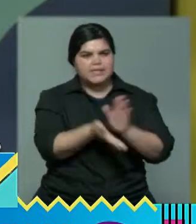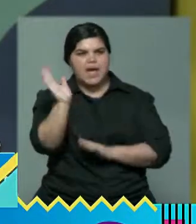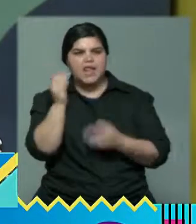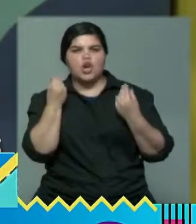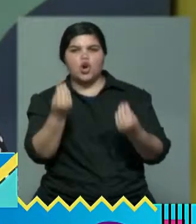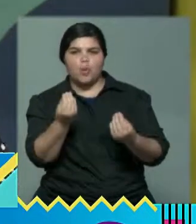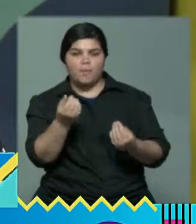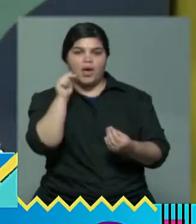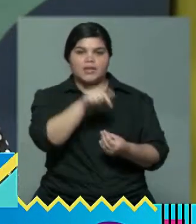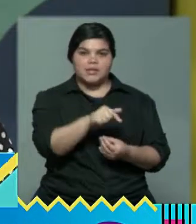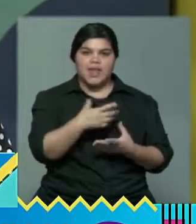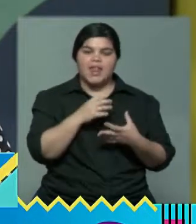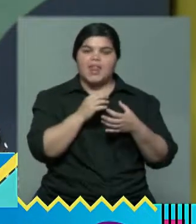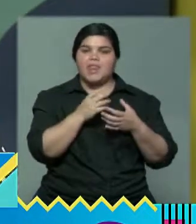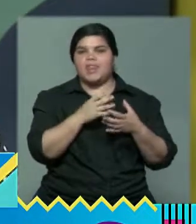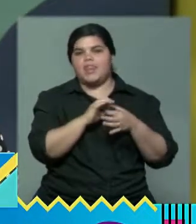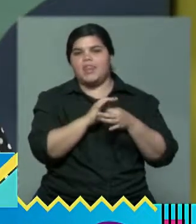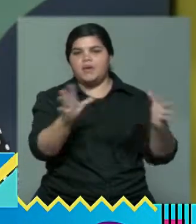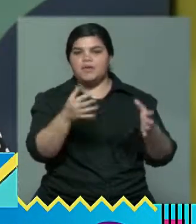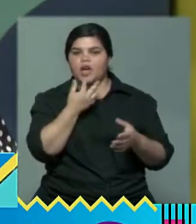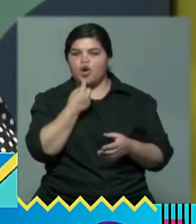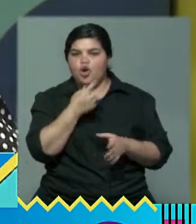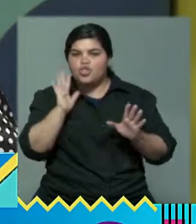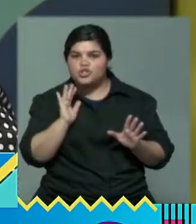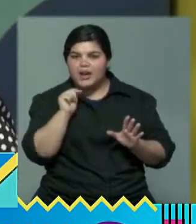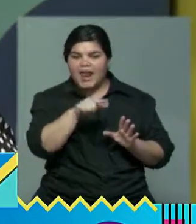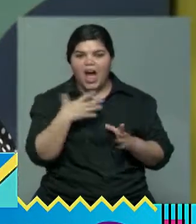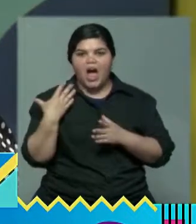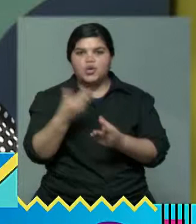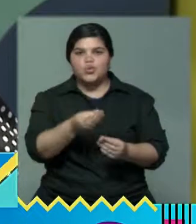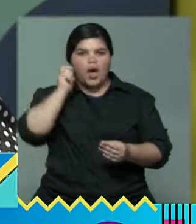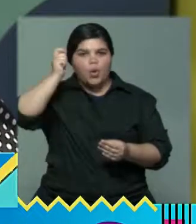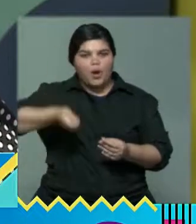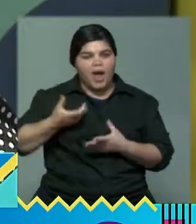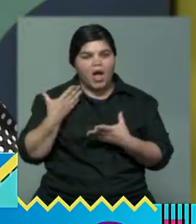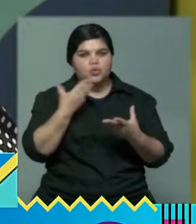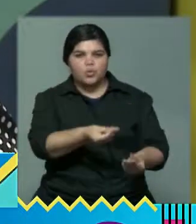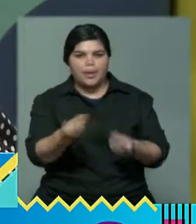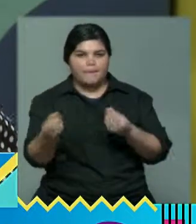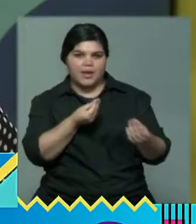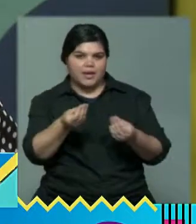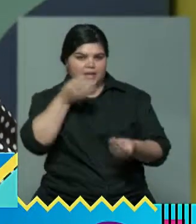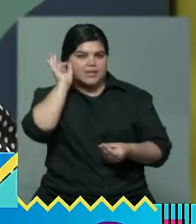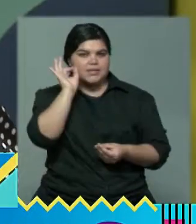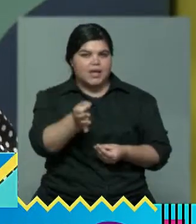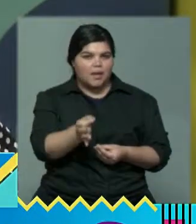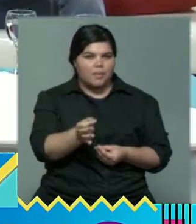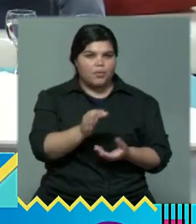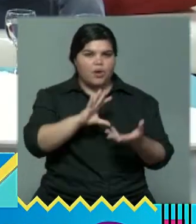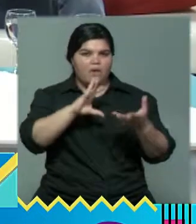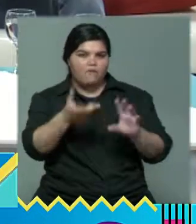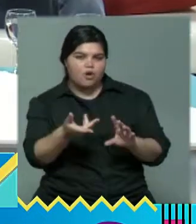libertad condicional permite al juez no solo poder administrar y poder tener, si se quiere, un juego